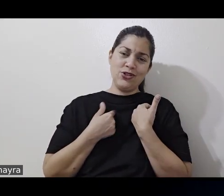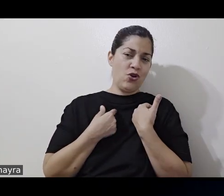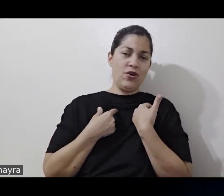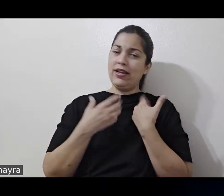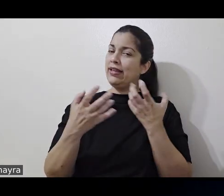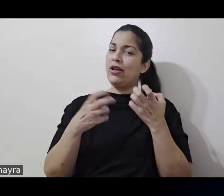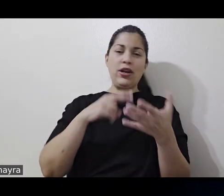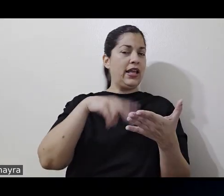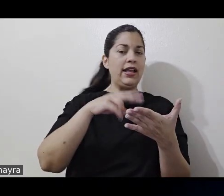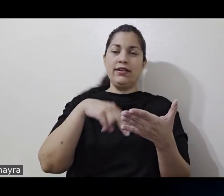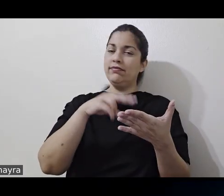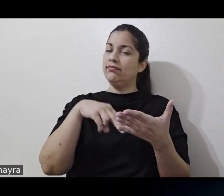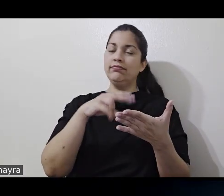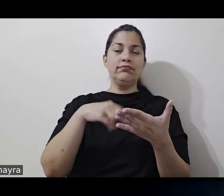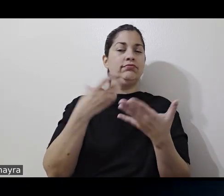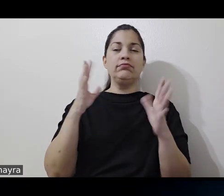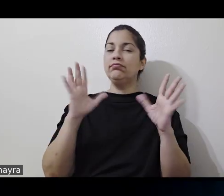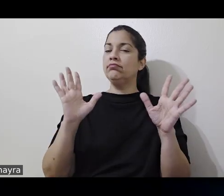lectura.